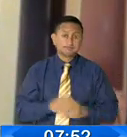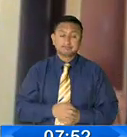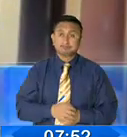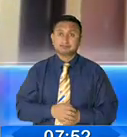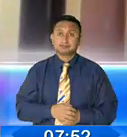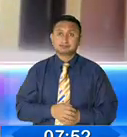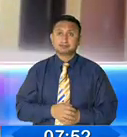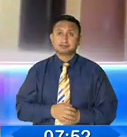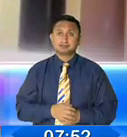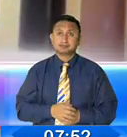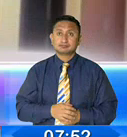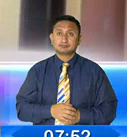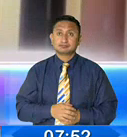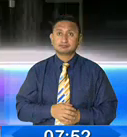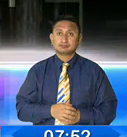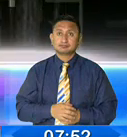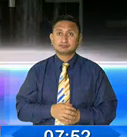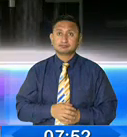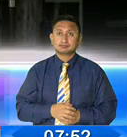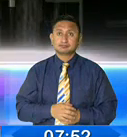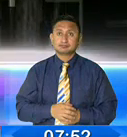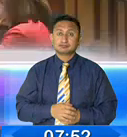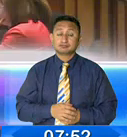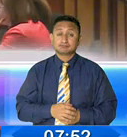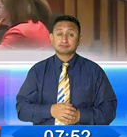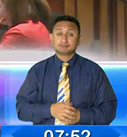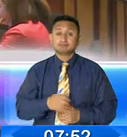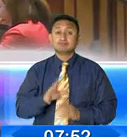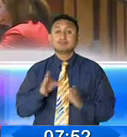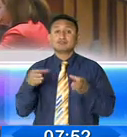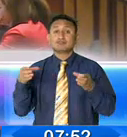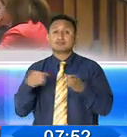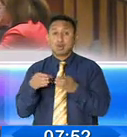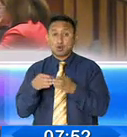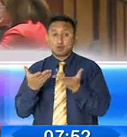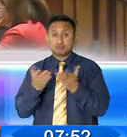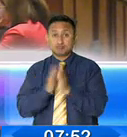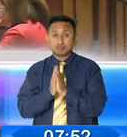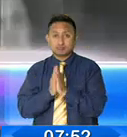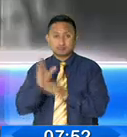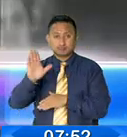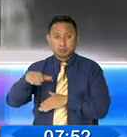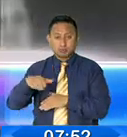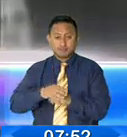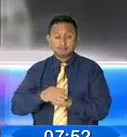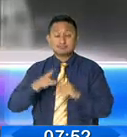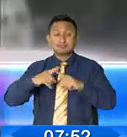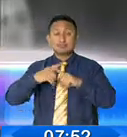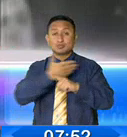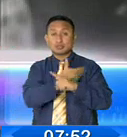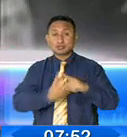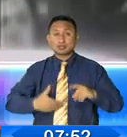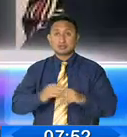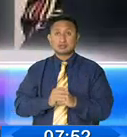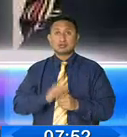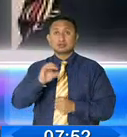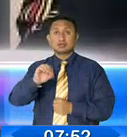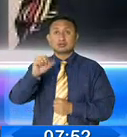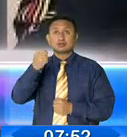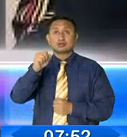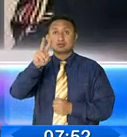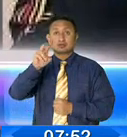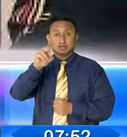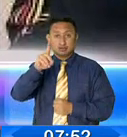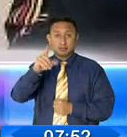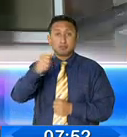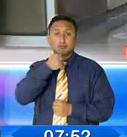salud público? Por otro lado, la comisión hizo un llamado de atención al expresidente Osvaldo Hurtado y al periodista Diego